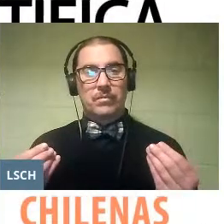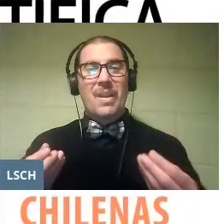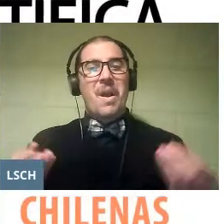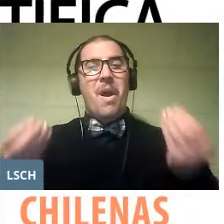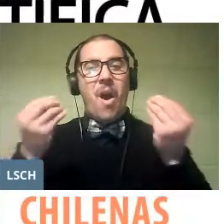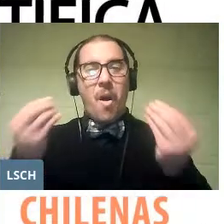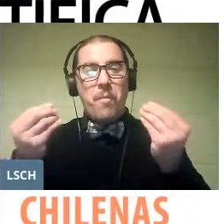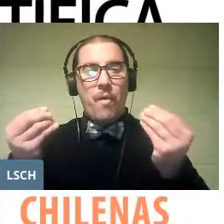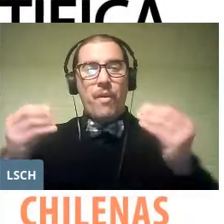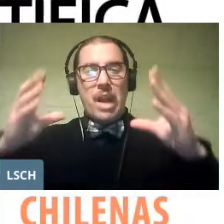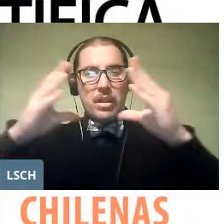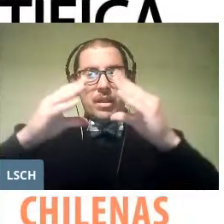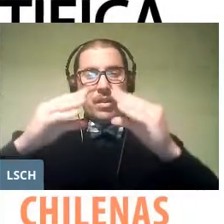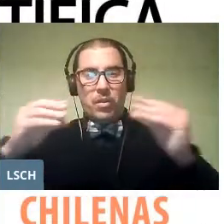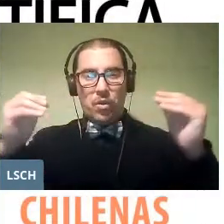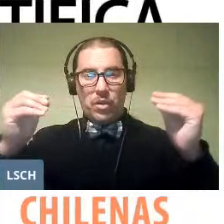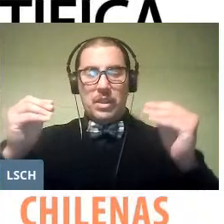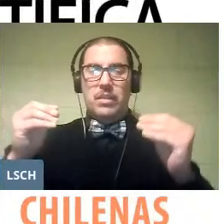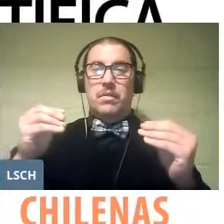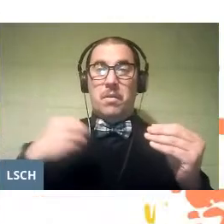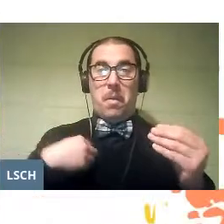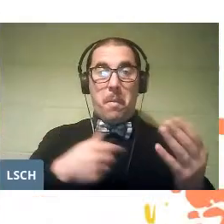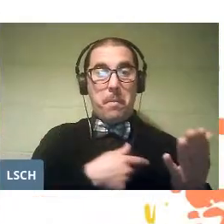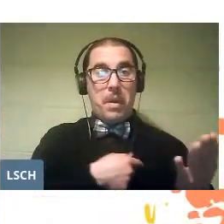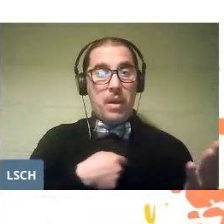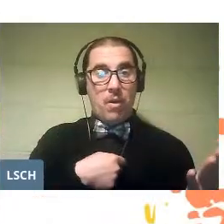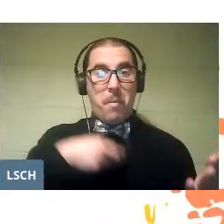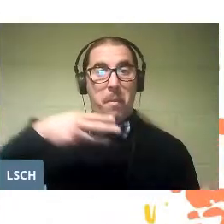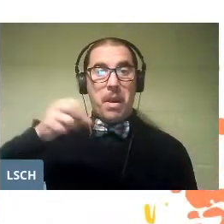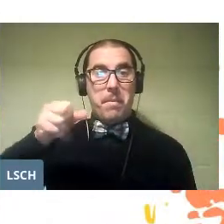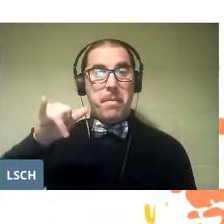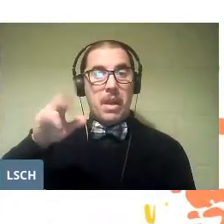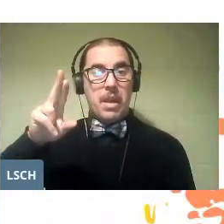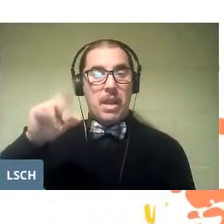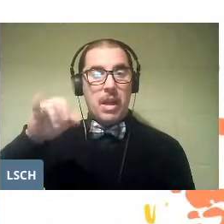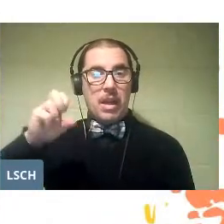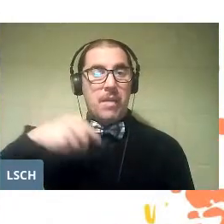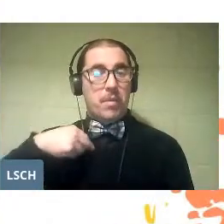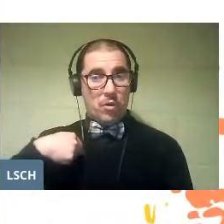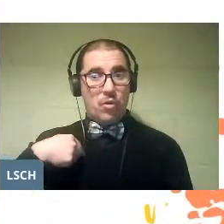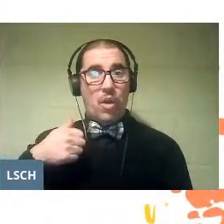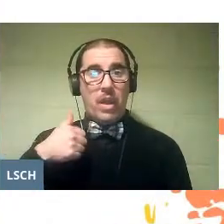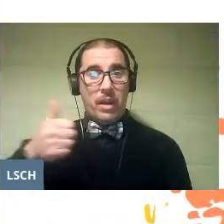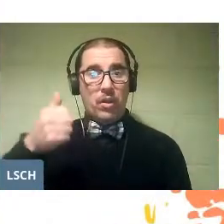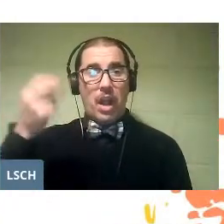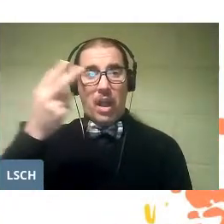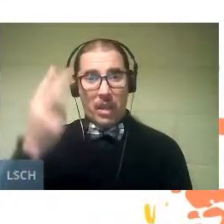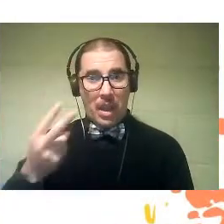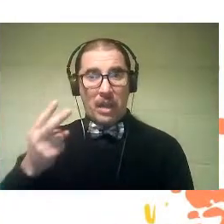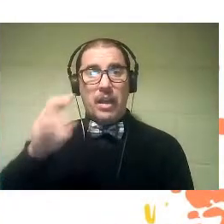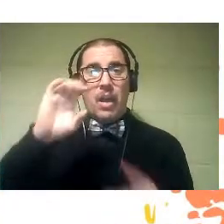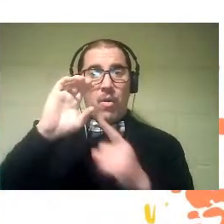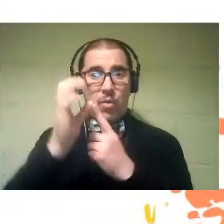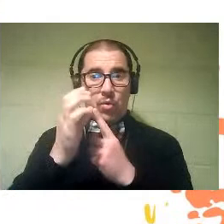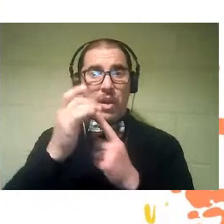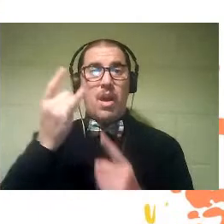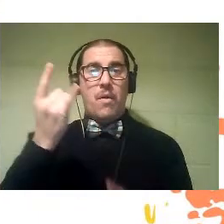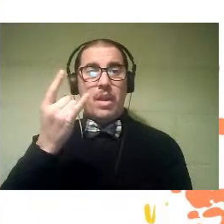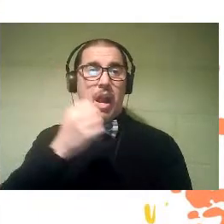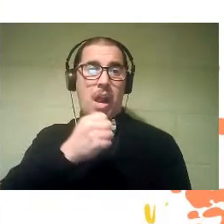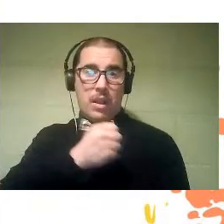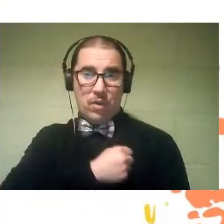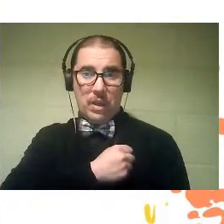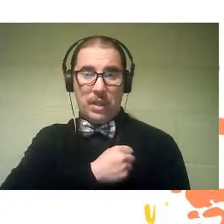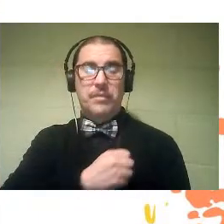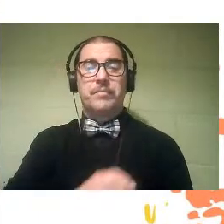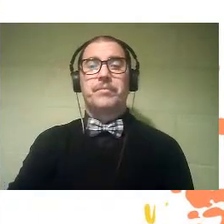Muy buenas noches. Mi nombre es Miriam Singer y soy la directora de Artes y Cultura de la Universidad